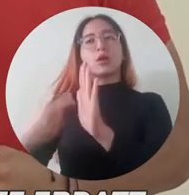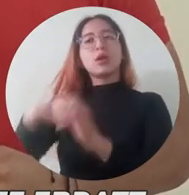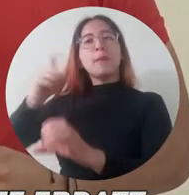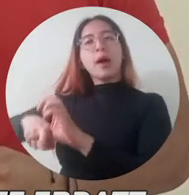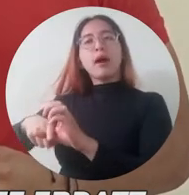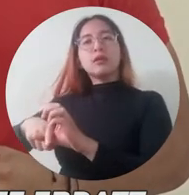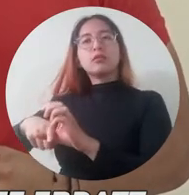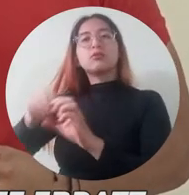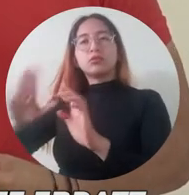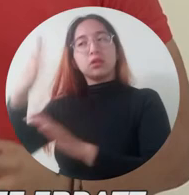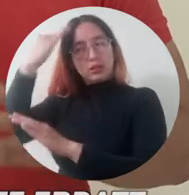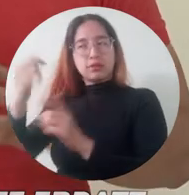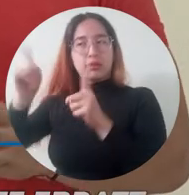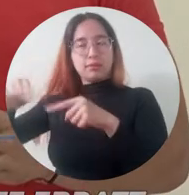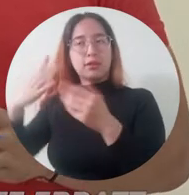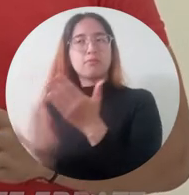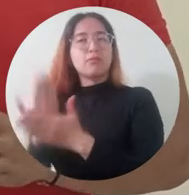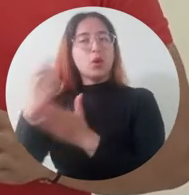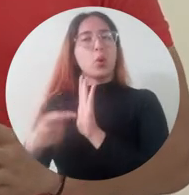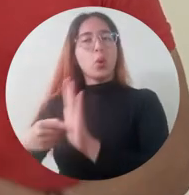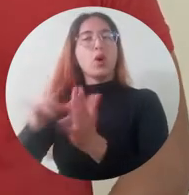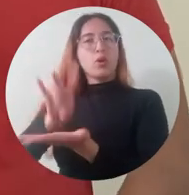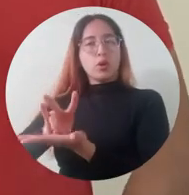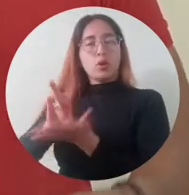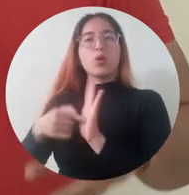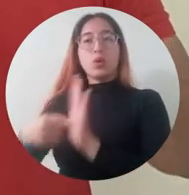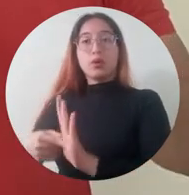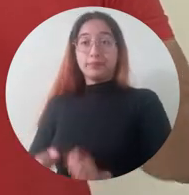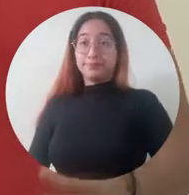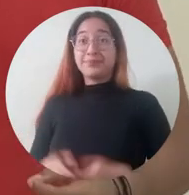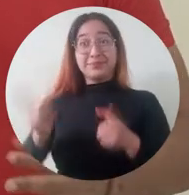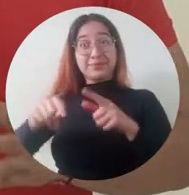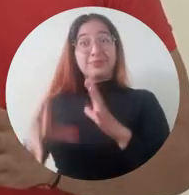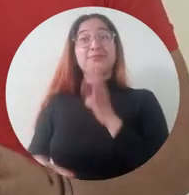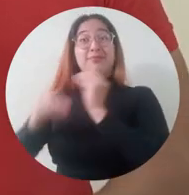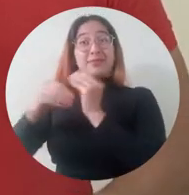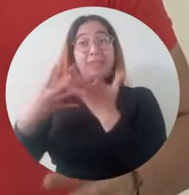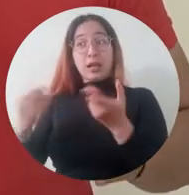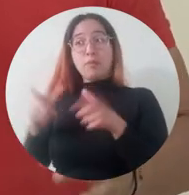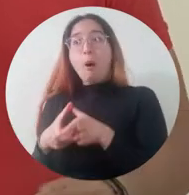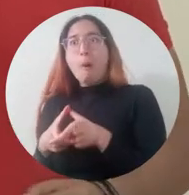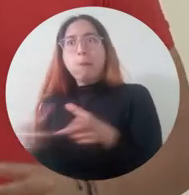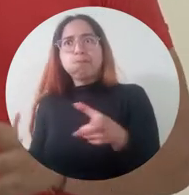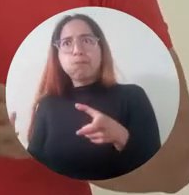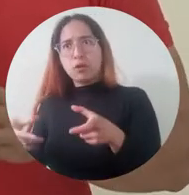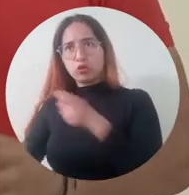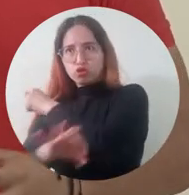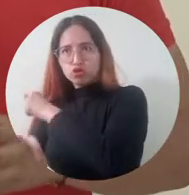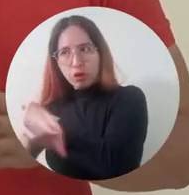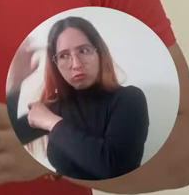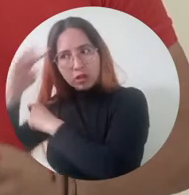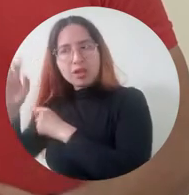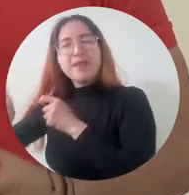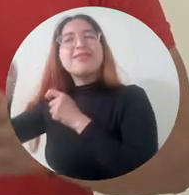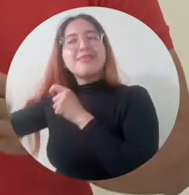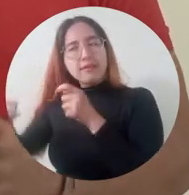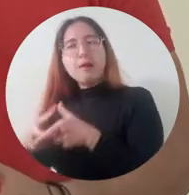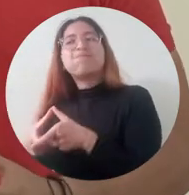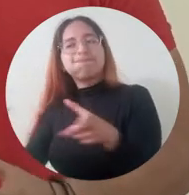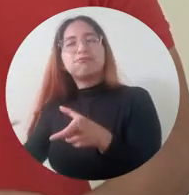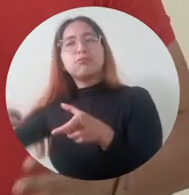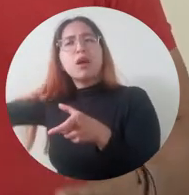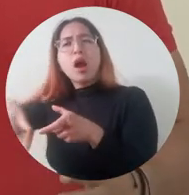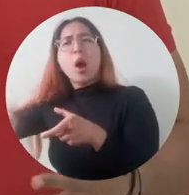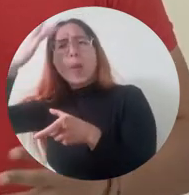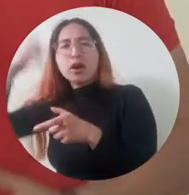modelo de matrícula académica. Asimismo, queremos aumentar el número de psicólogos con que cuenta la Universidad del